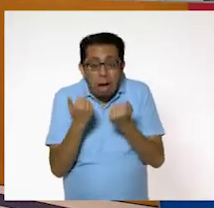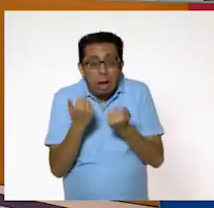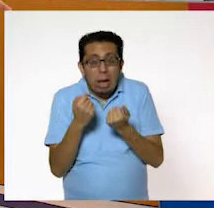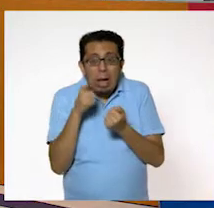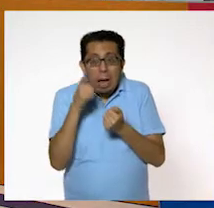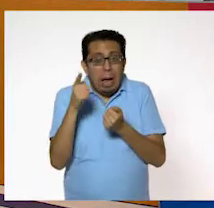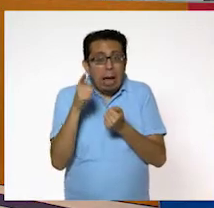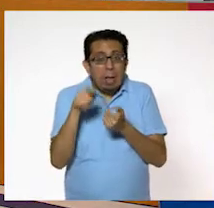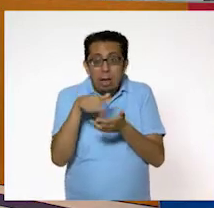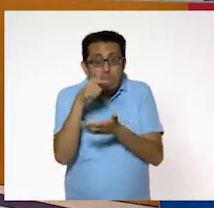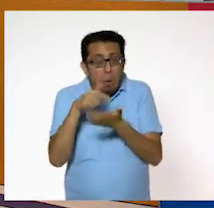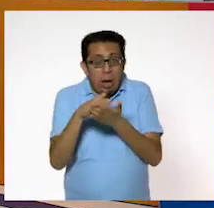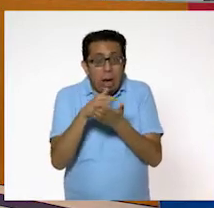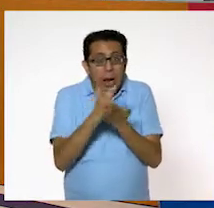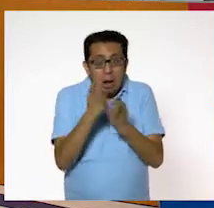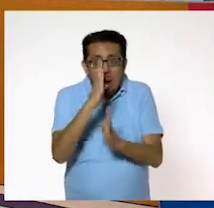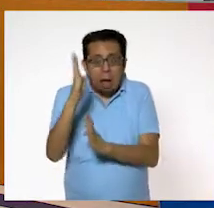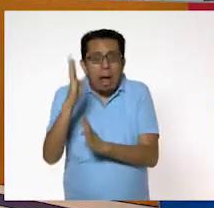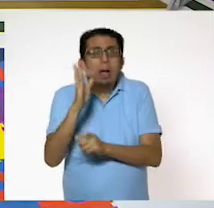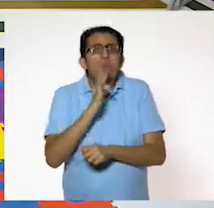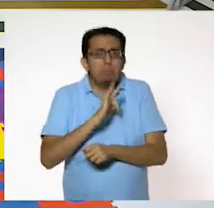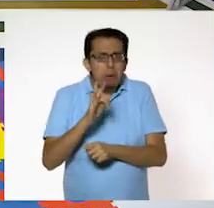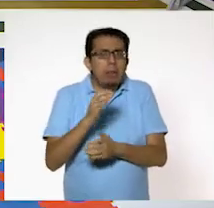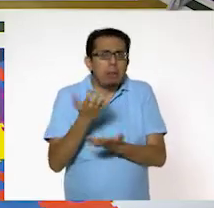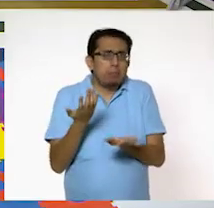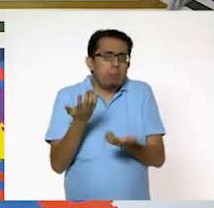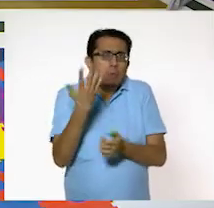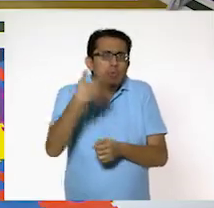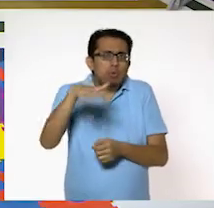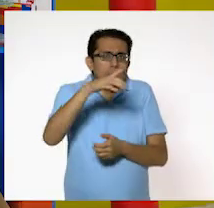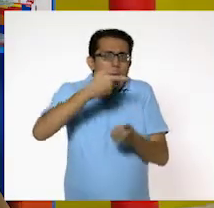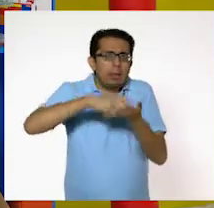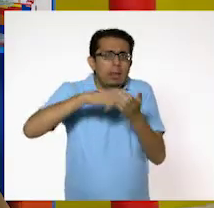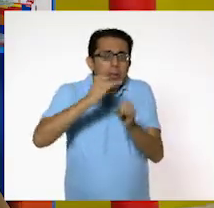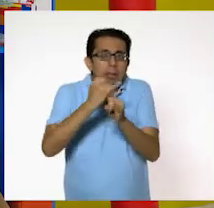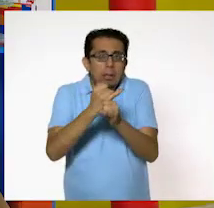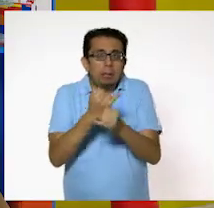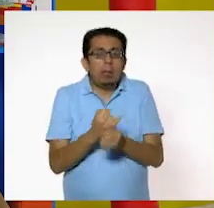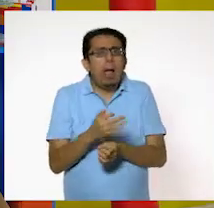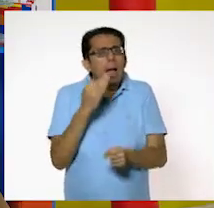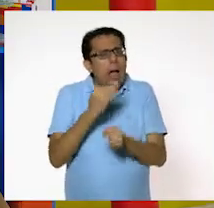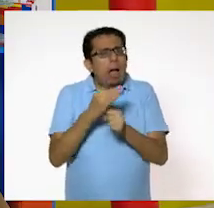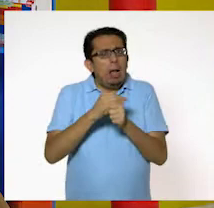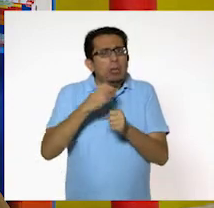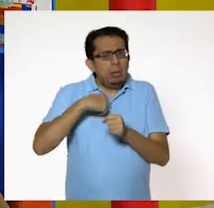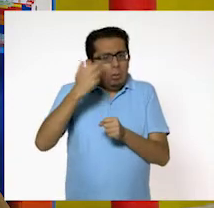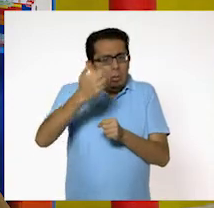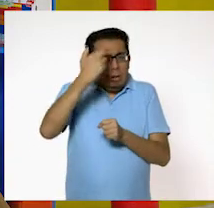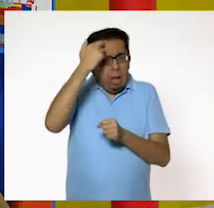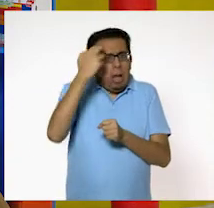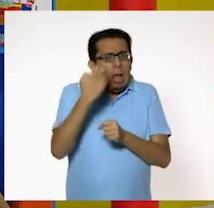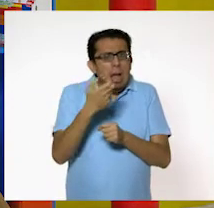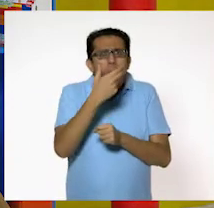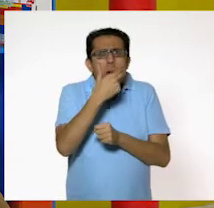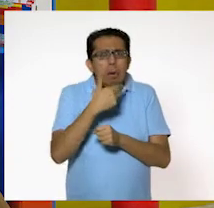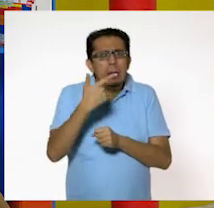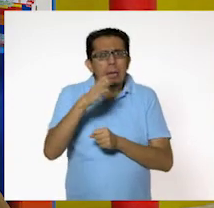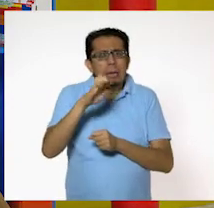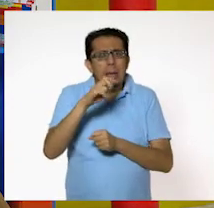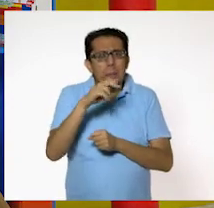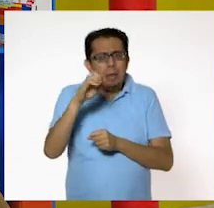física, pues podemos buscar en internet. Exactamente. Ah, y ahorita que lo recuerdo, ese Gepetto era un